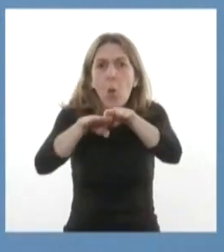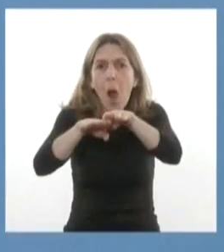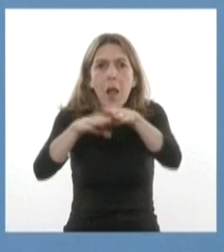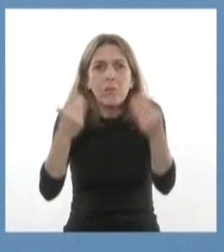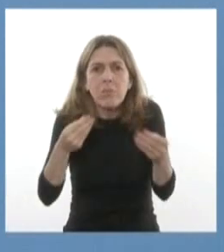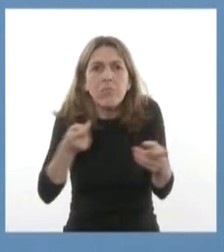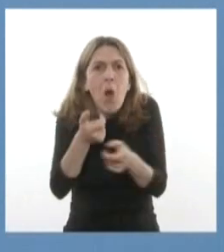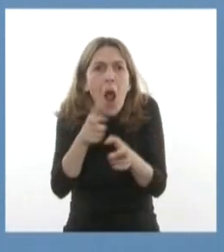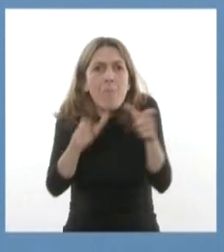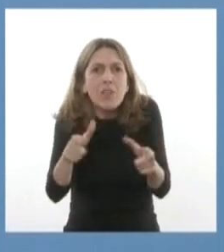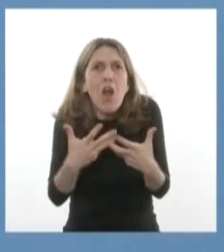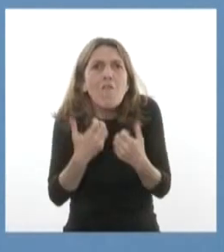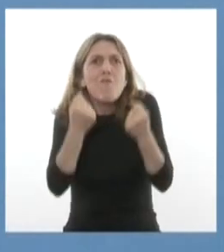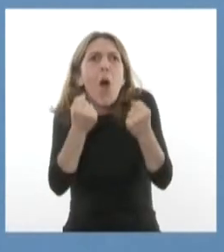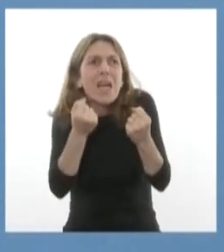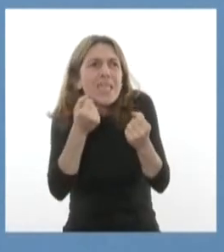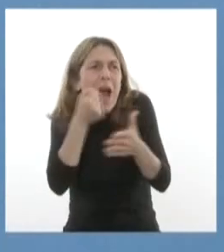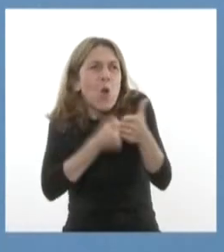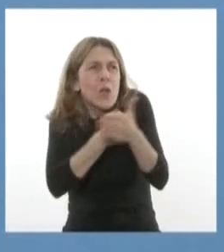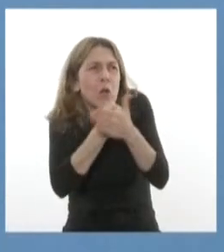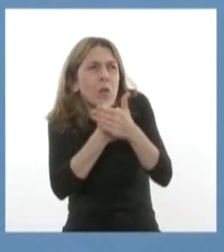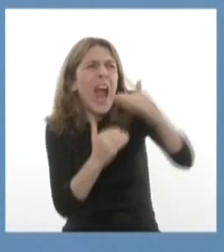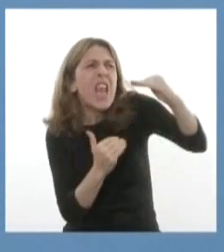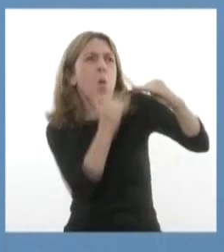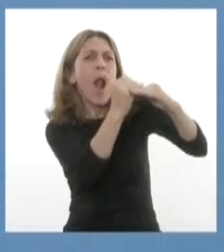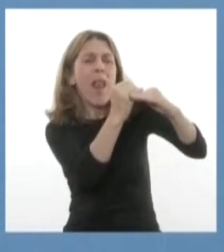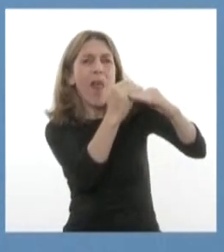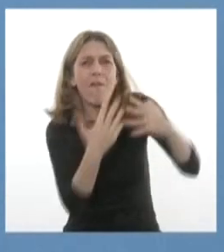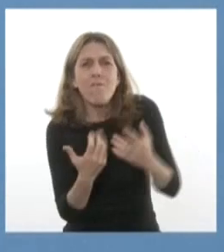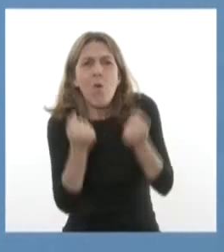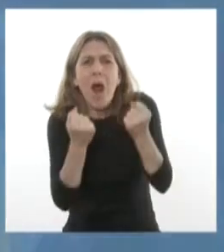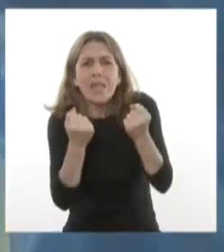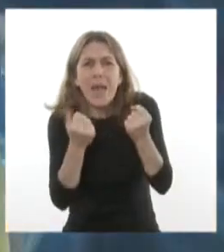para pedir esa igualdad. No tienen esa fuerza.